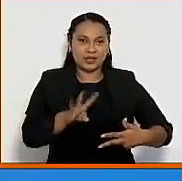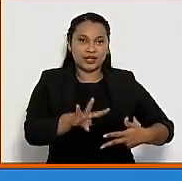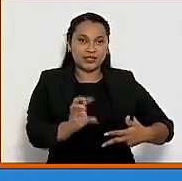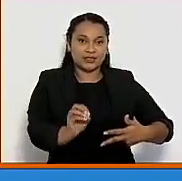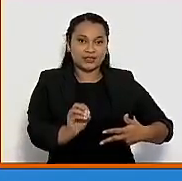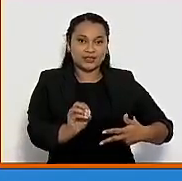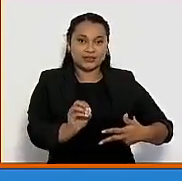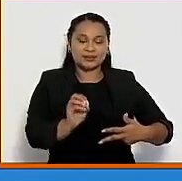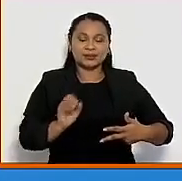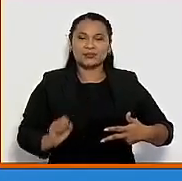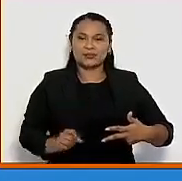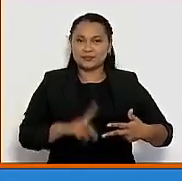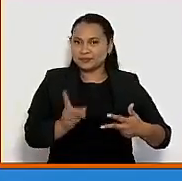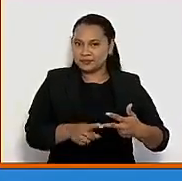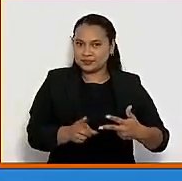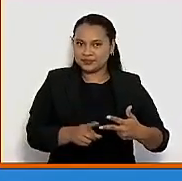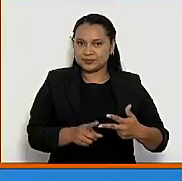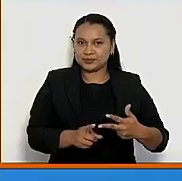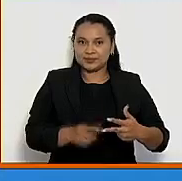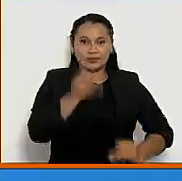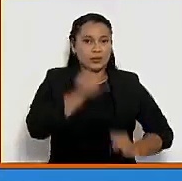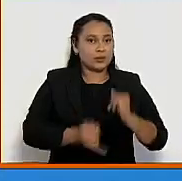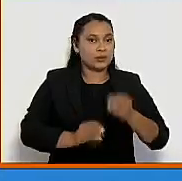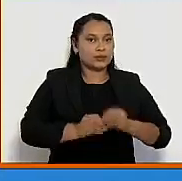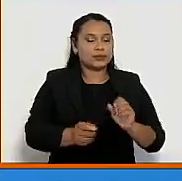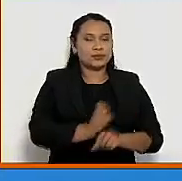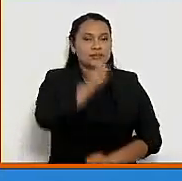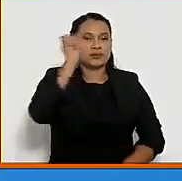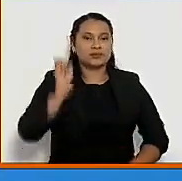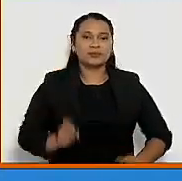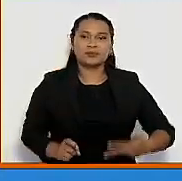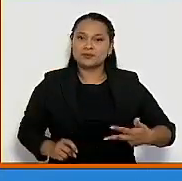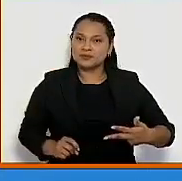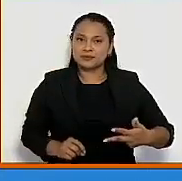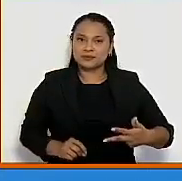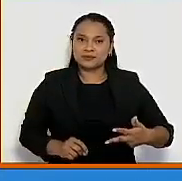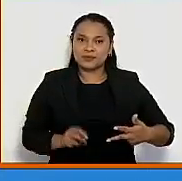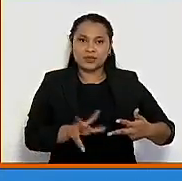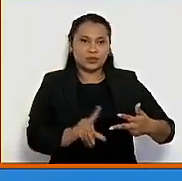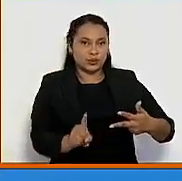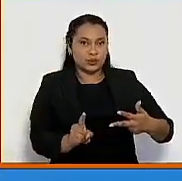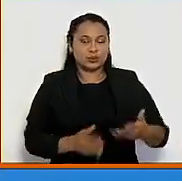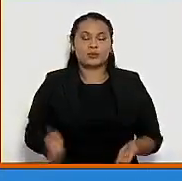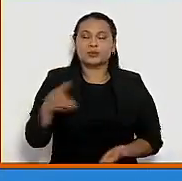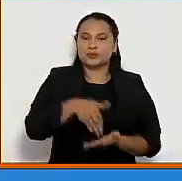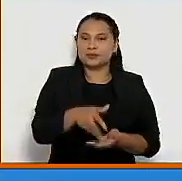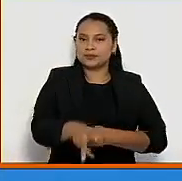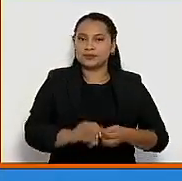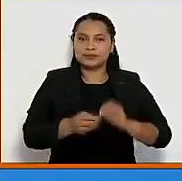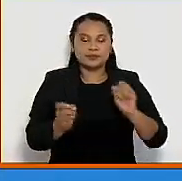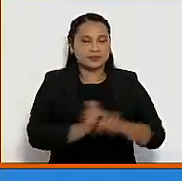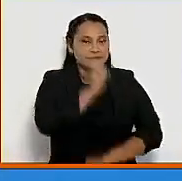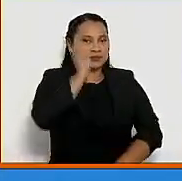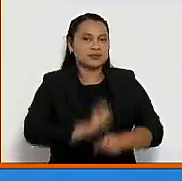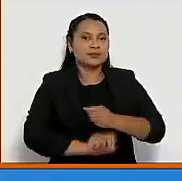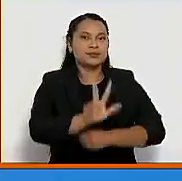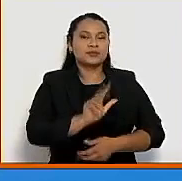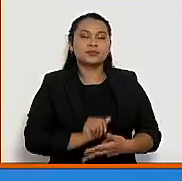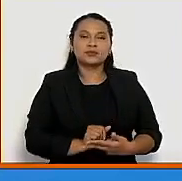40. Tercer y último número ganador, este es el 31. Los 3 números para Pega 3